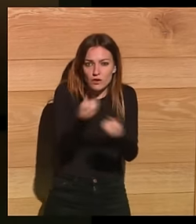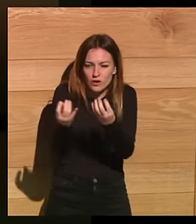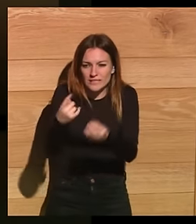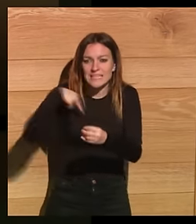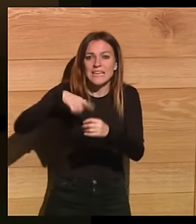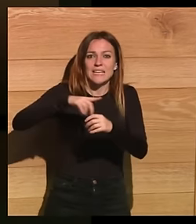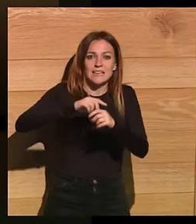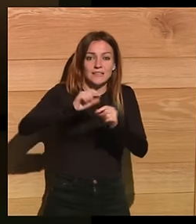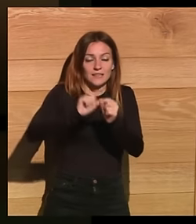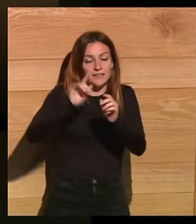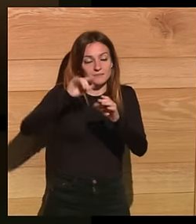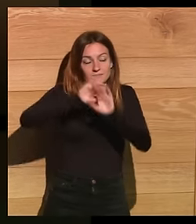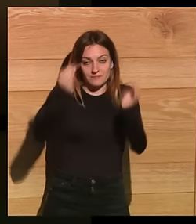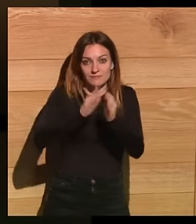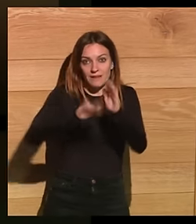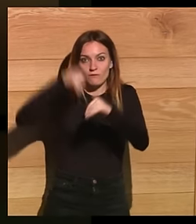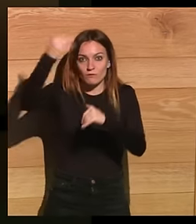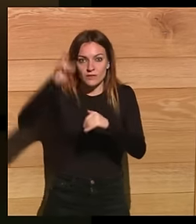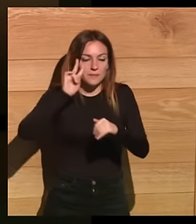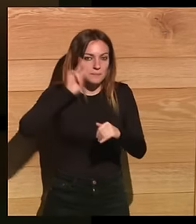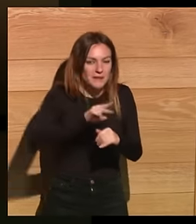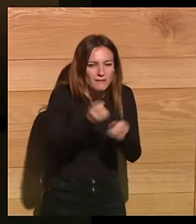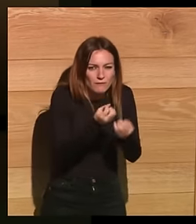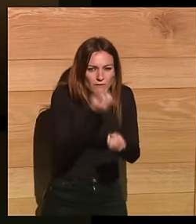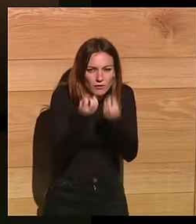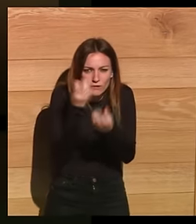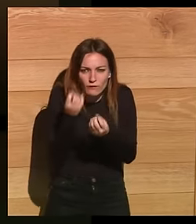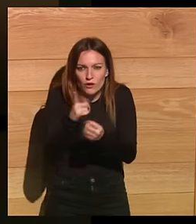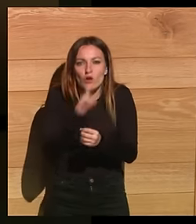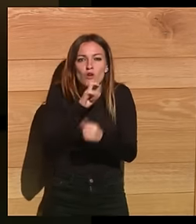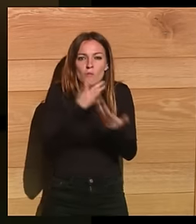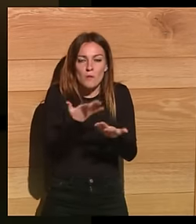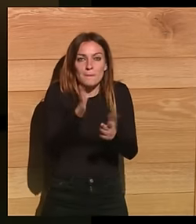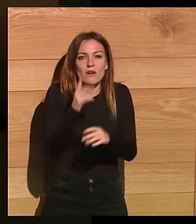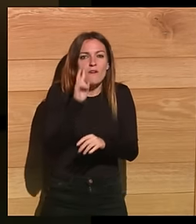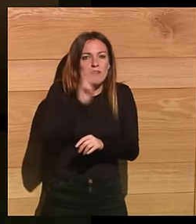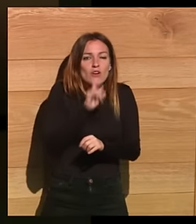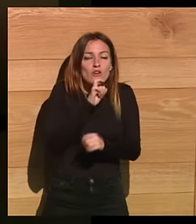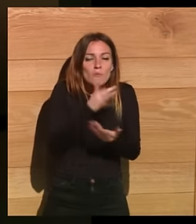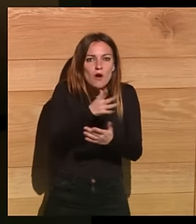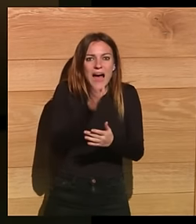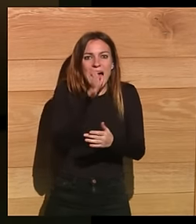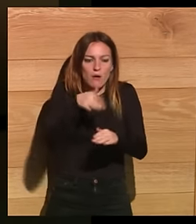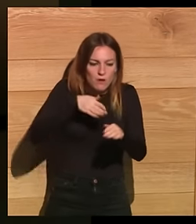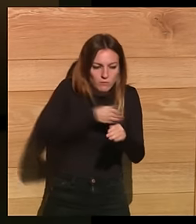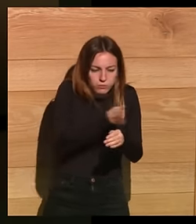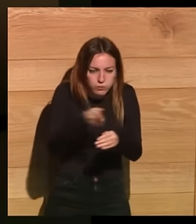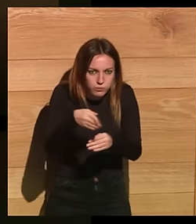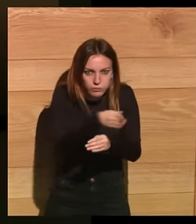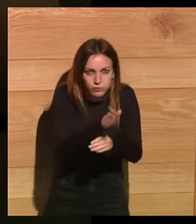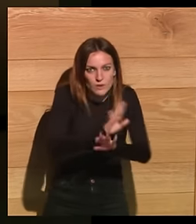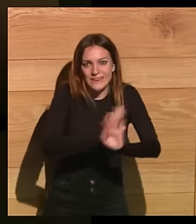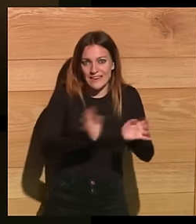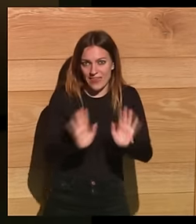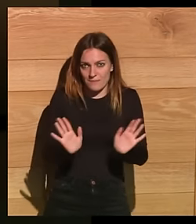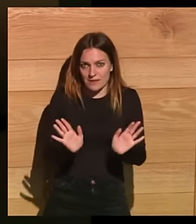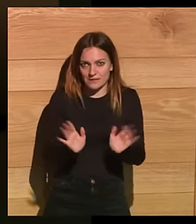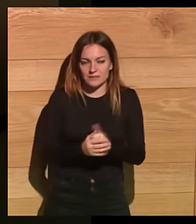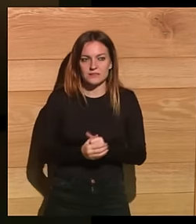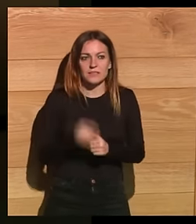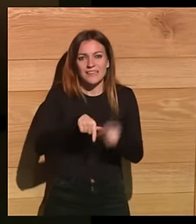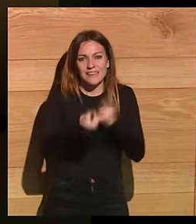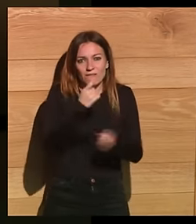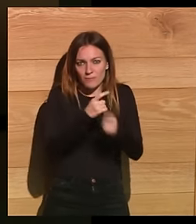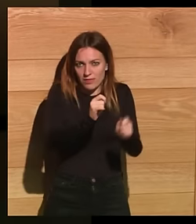está cada flor y cada planta, pero lo único que podemos ver de esta manera es por dónde va el agua. Esto es la información que nos está dando la